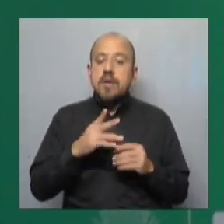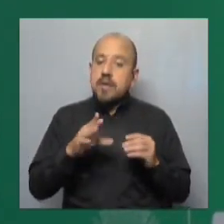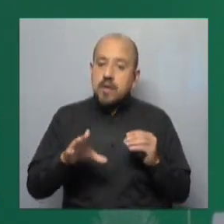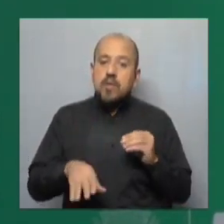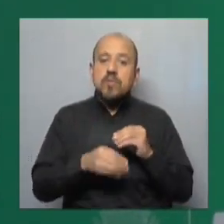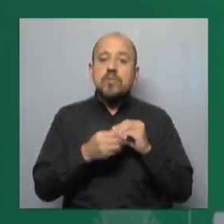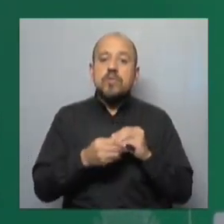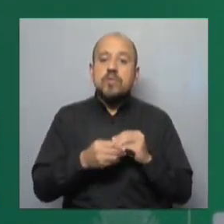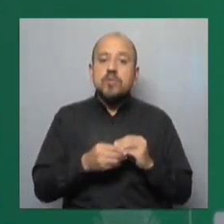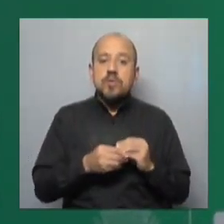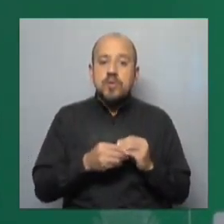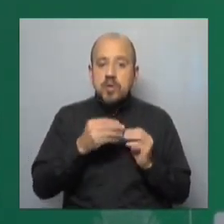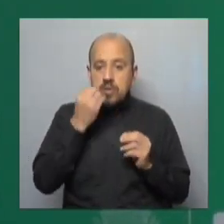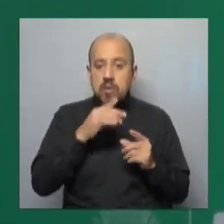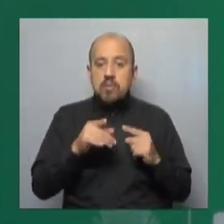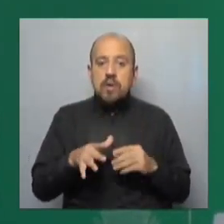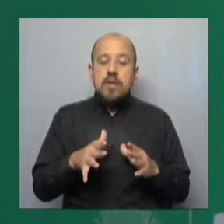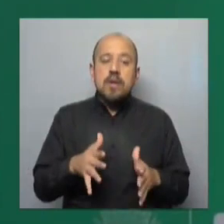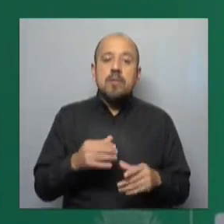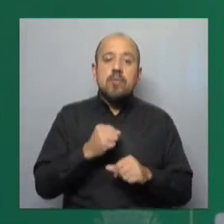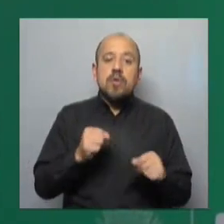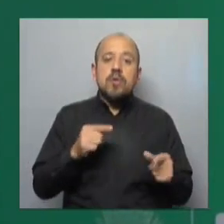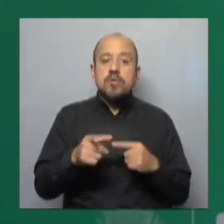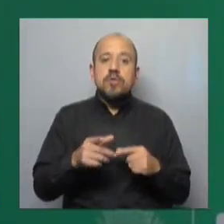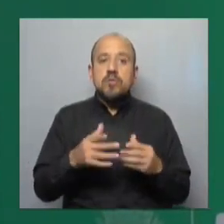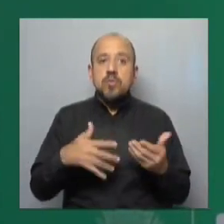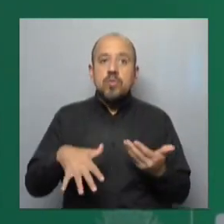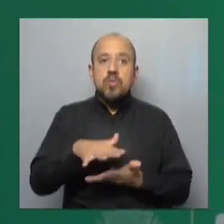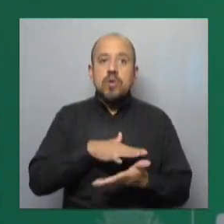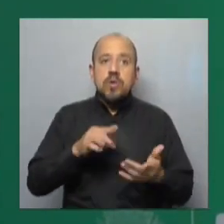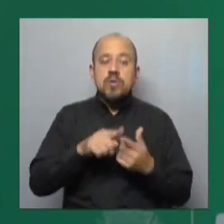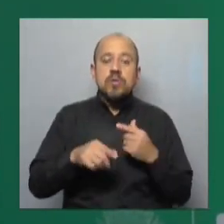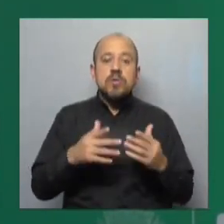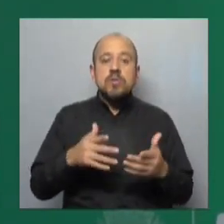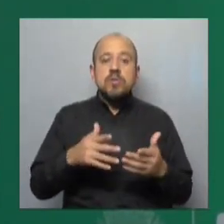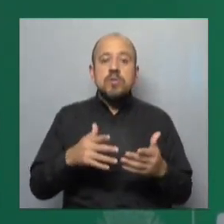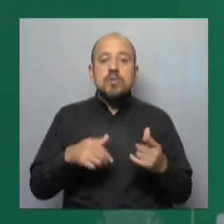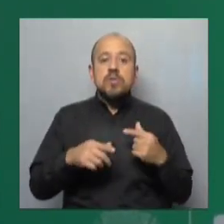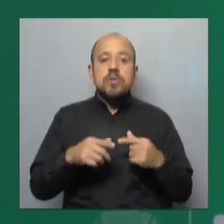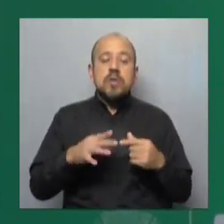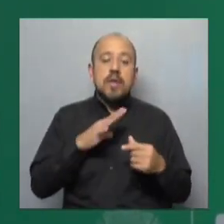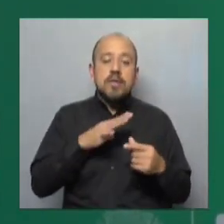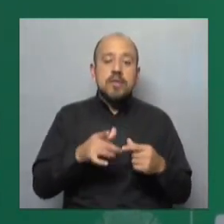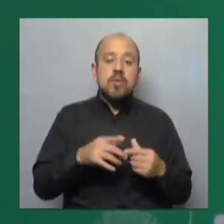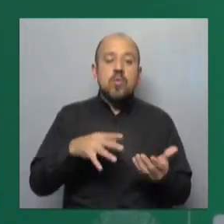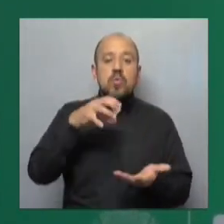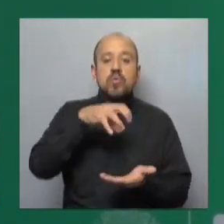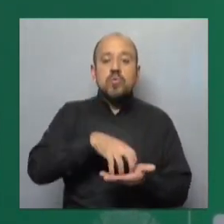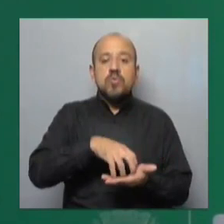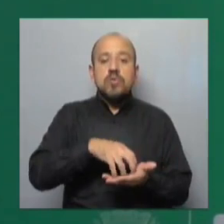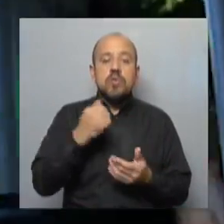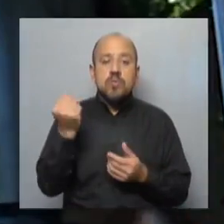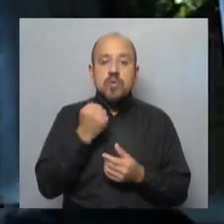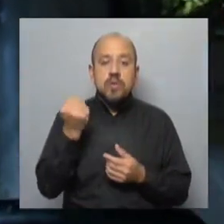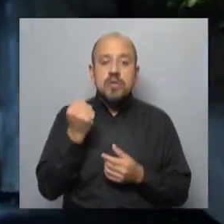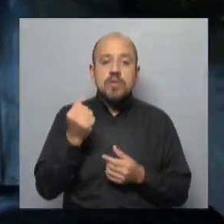mejoras logísticas para lograr un parque ambiental metropolitano que se convierta en un espacio de referencia